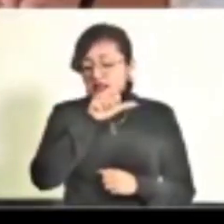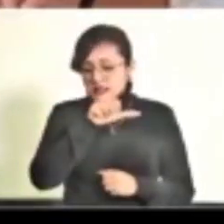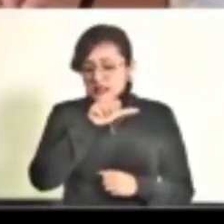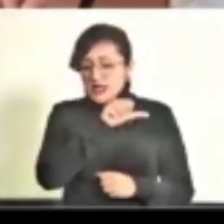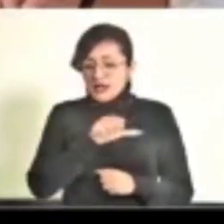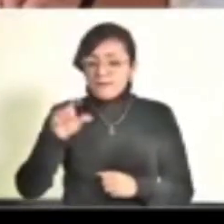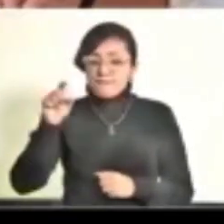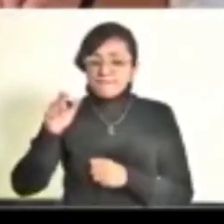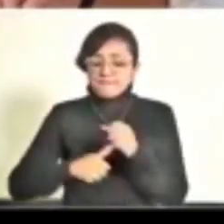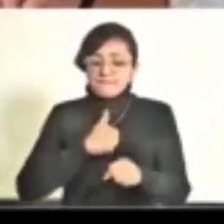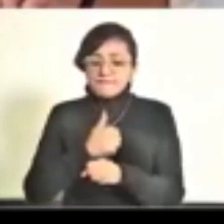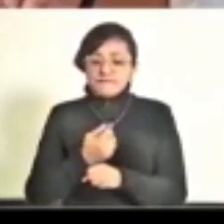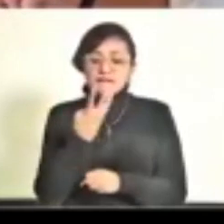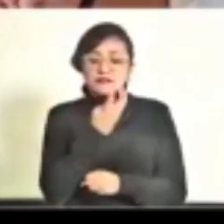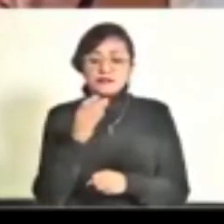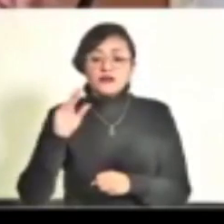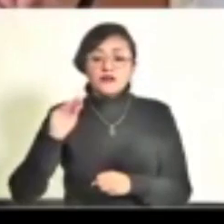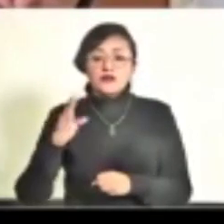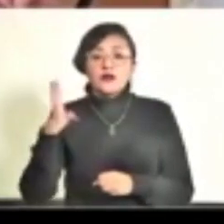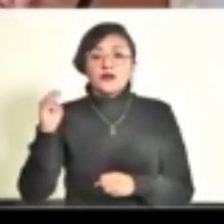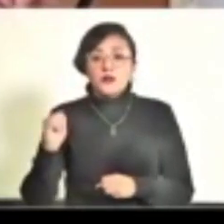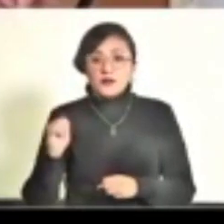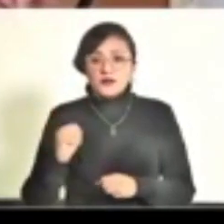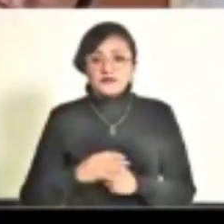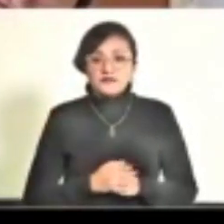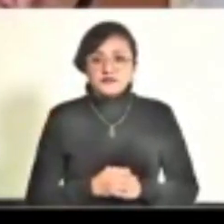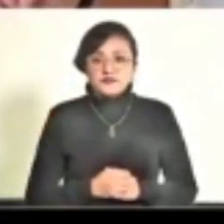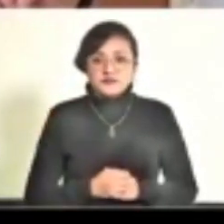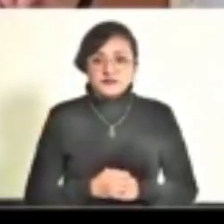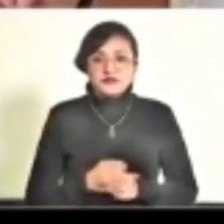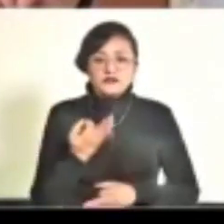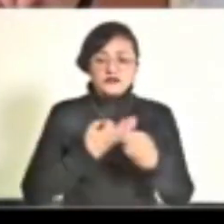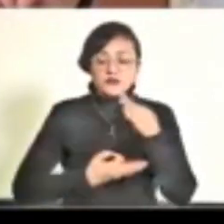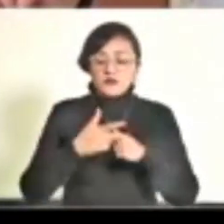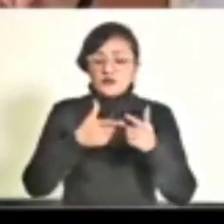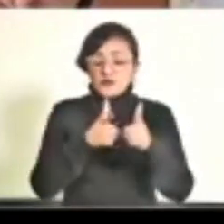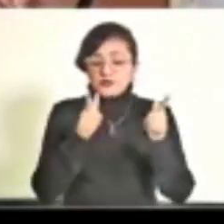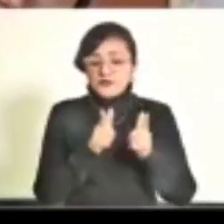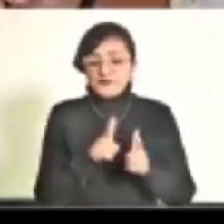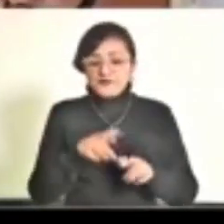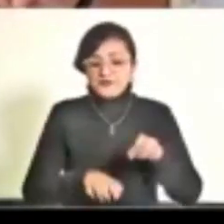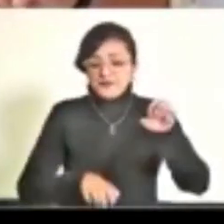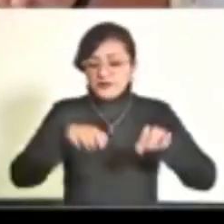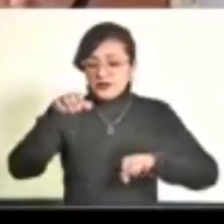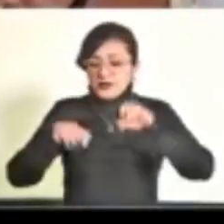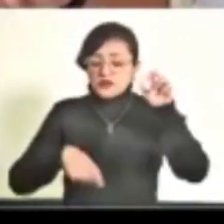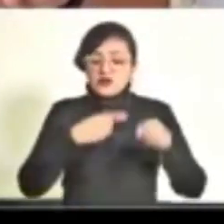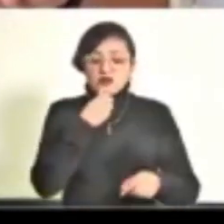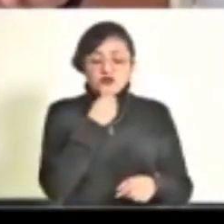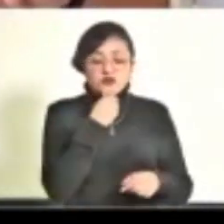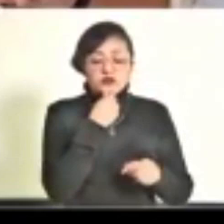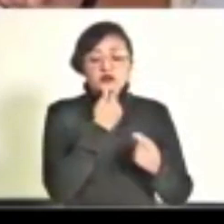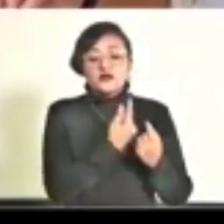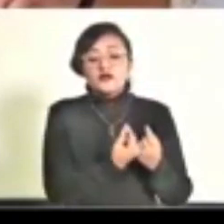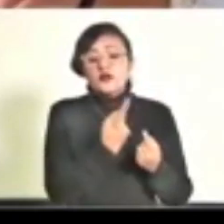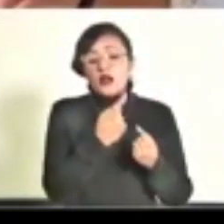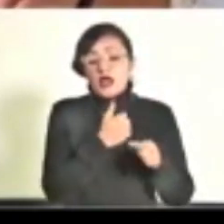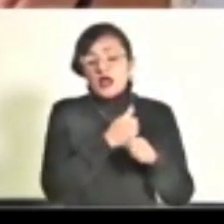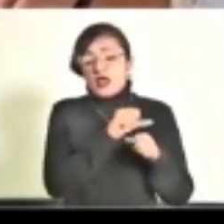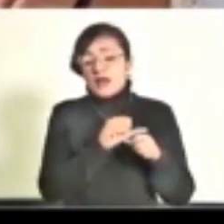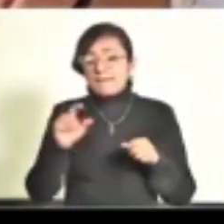a 20 años 499 todo este grupo de edad de menores de 1 año hasta los 20 años